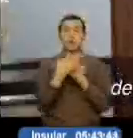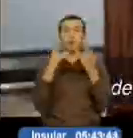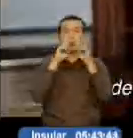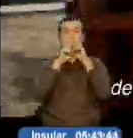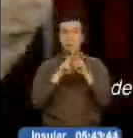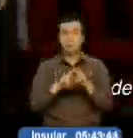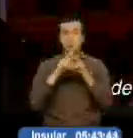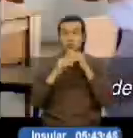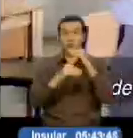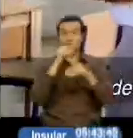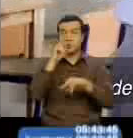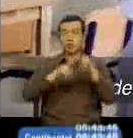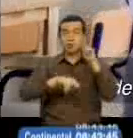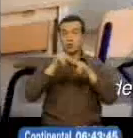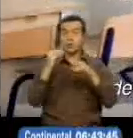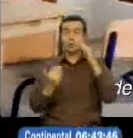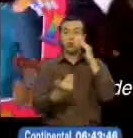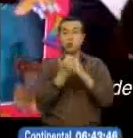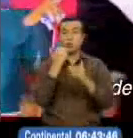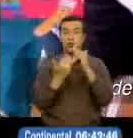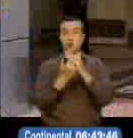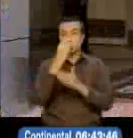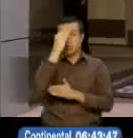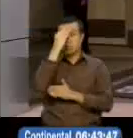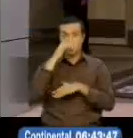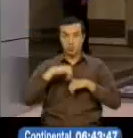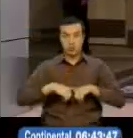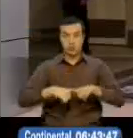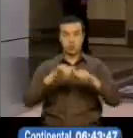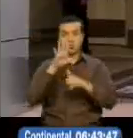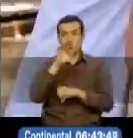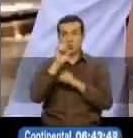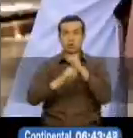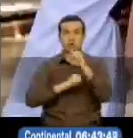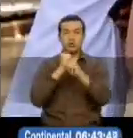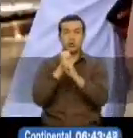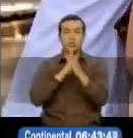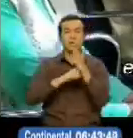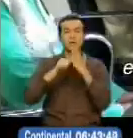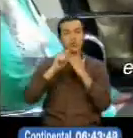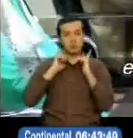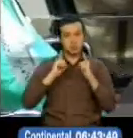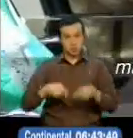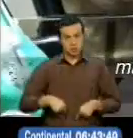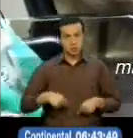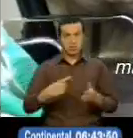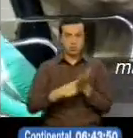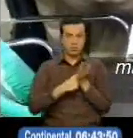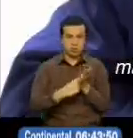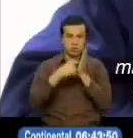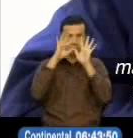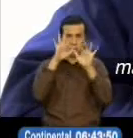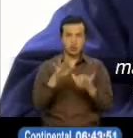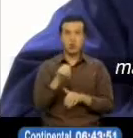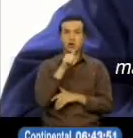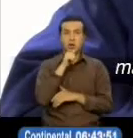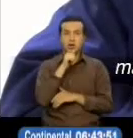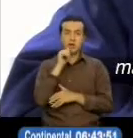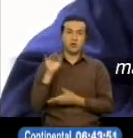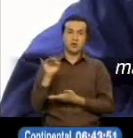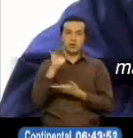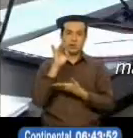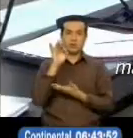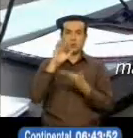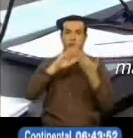revisión y el avance de construcción de nueva infraestructura educativa, los 50 años del Ministerio de Salud, reuniones de la Secretaría del Agua con